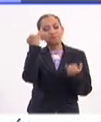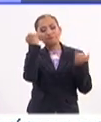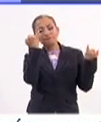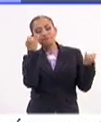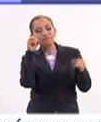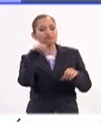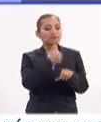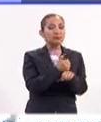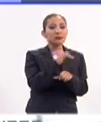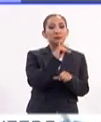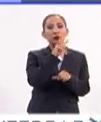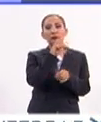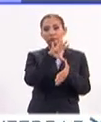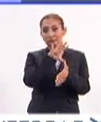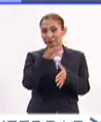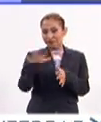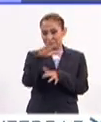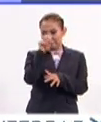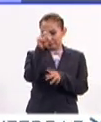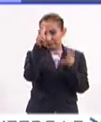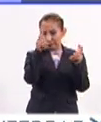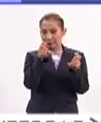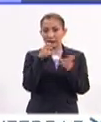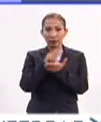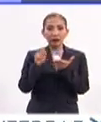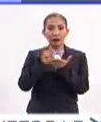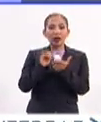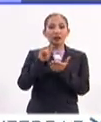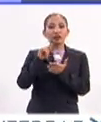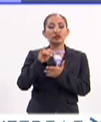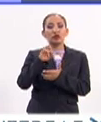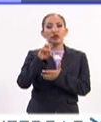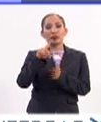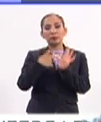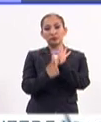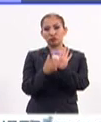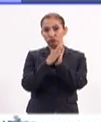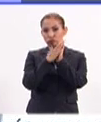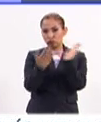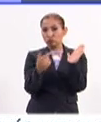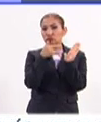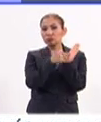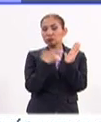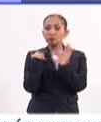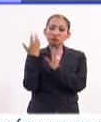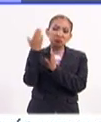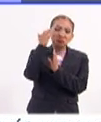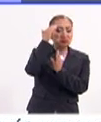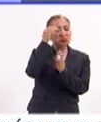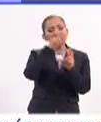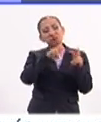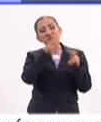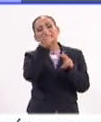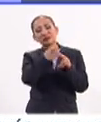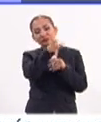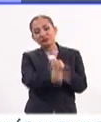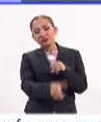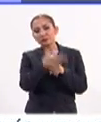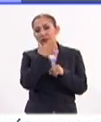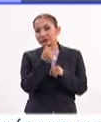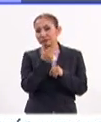creación de Iberoamérica. En este contexto, el escritor Antonio Cordero presentó un libro donde invita a hacer una reflexión sobre